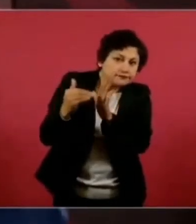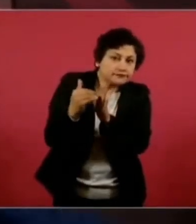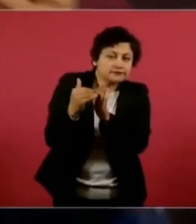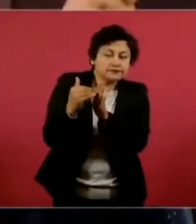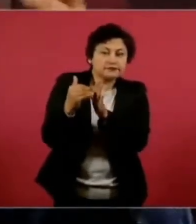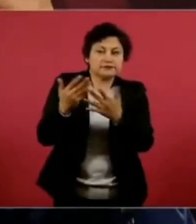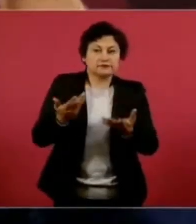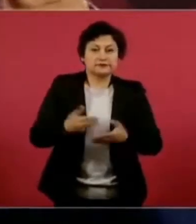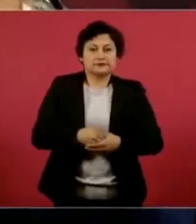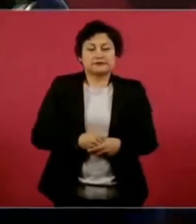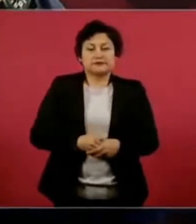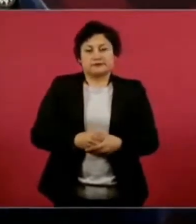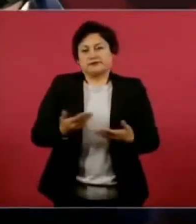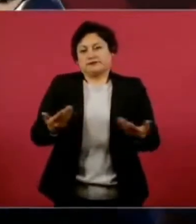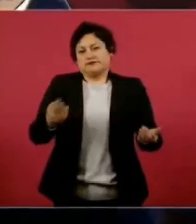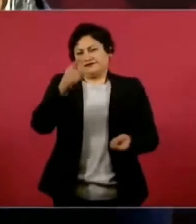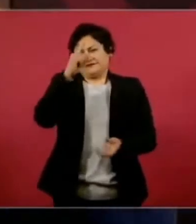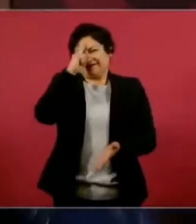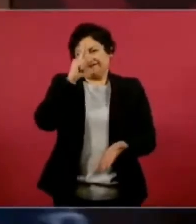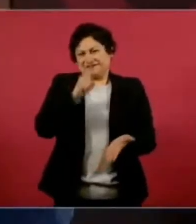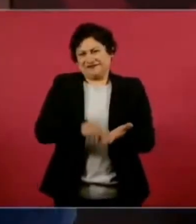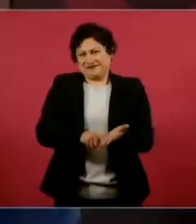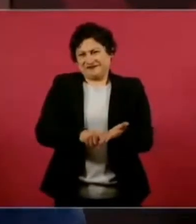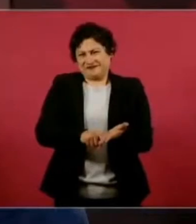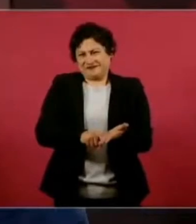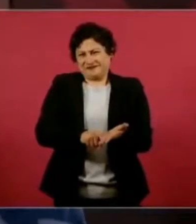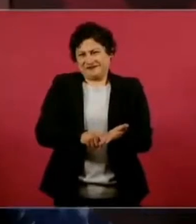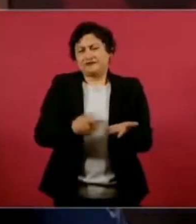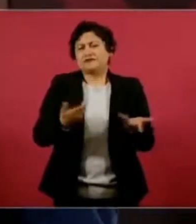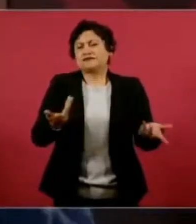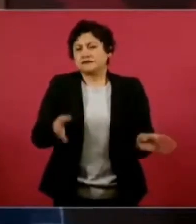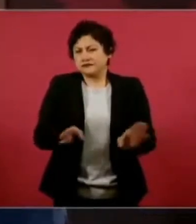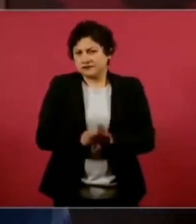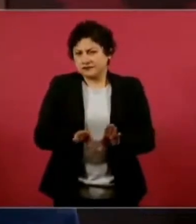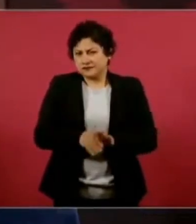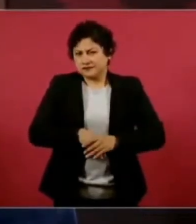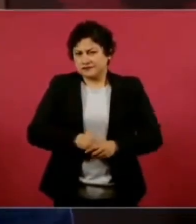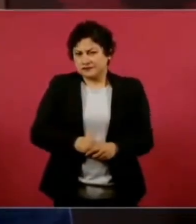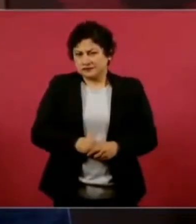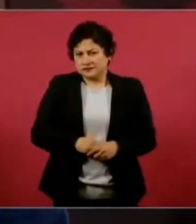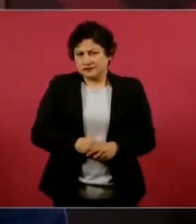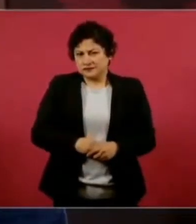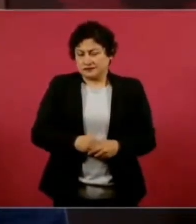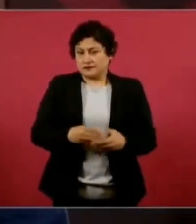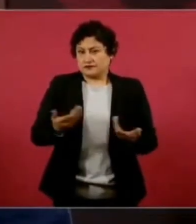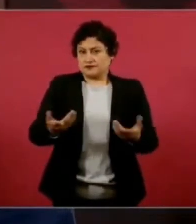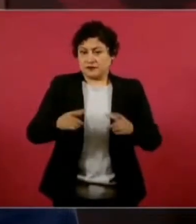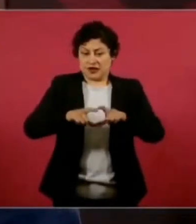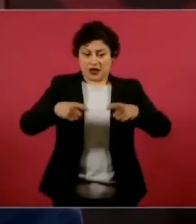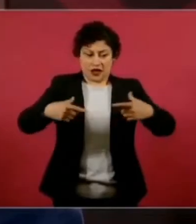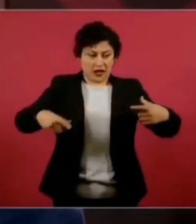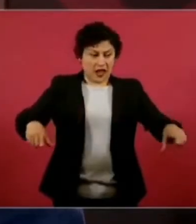Imagínense en el problema que nos íbamos a meter haciendo un aeropuerto en el lago de Texcoco.